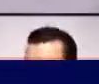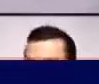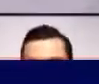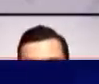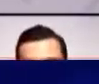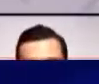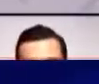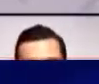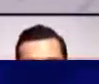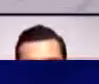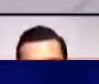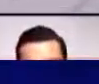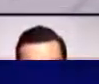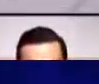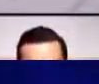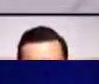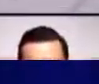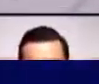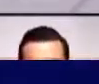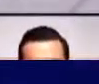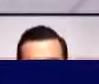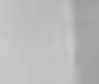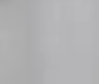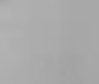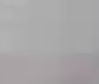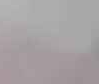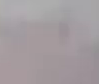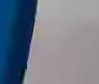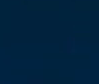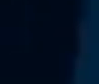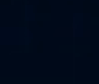de la pandemia en Sonora, informa la Secretaría de Salud.